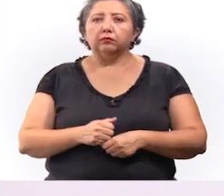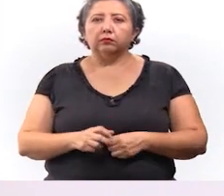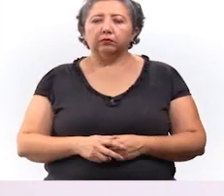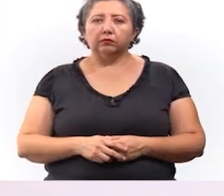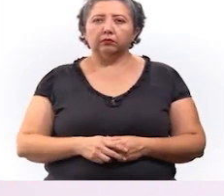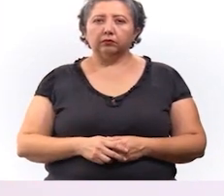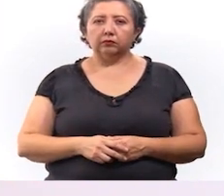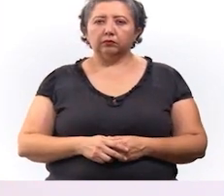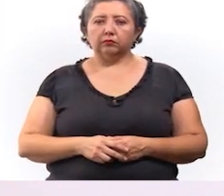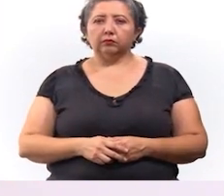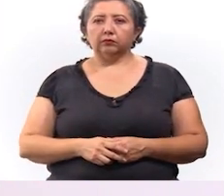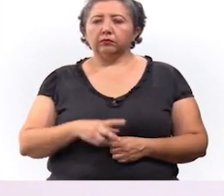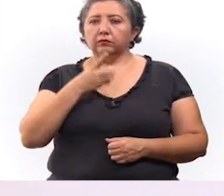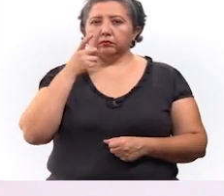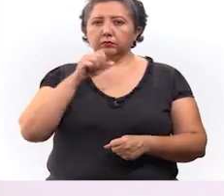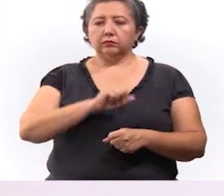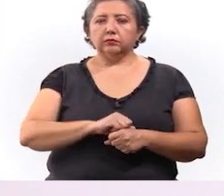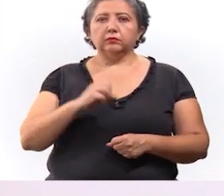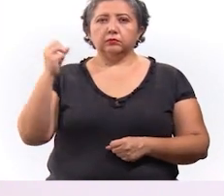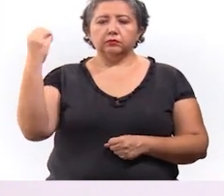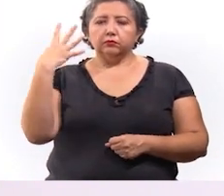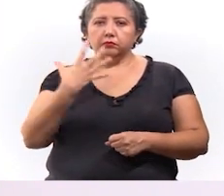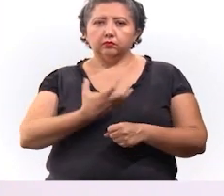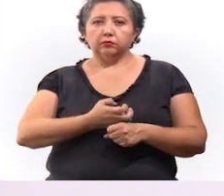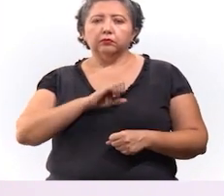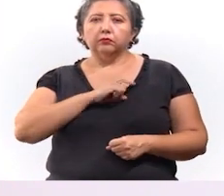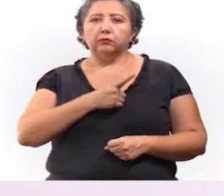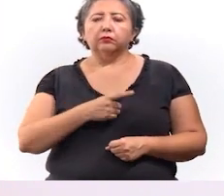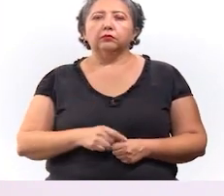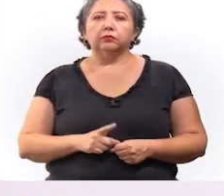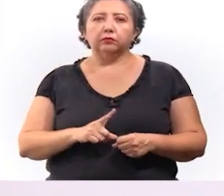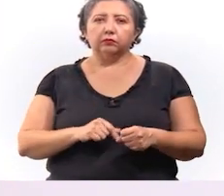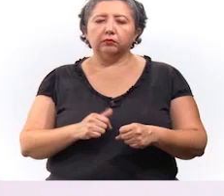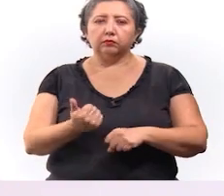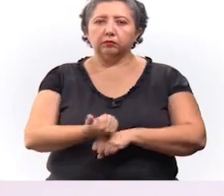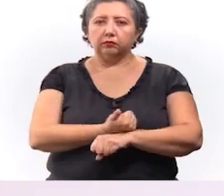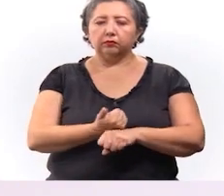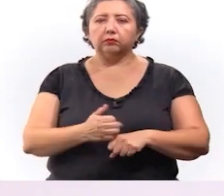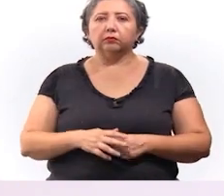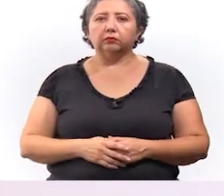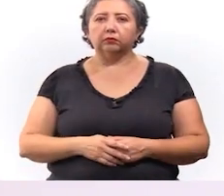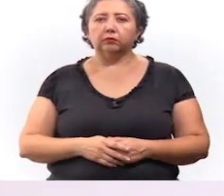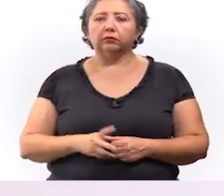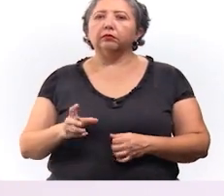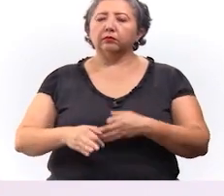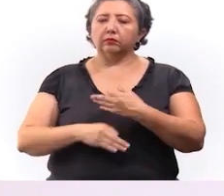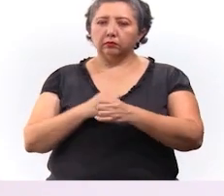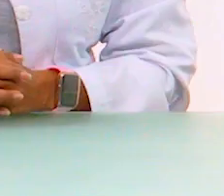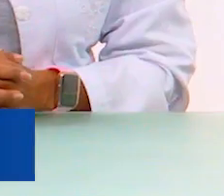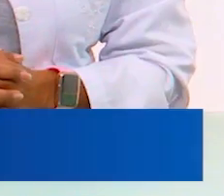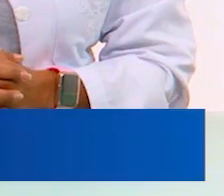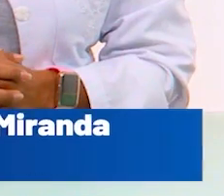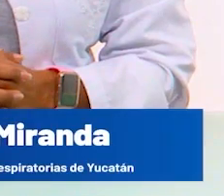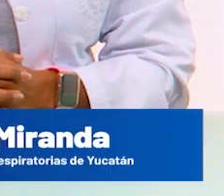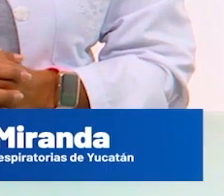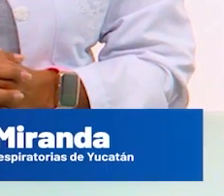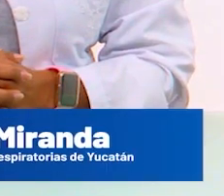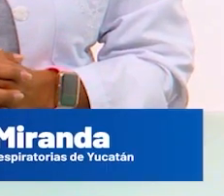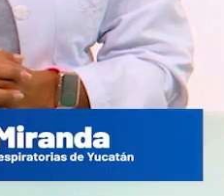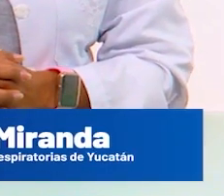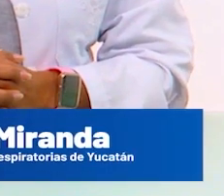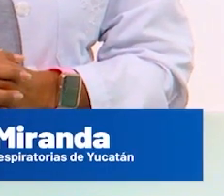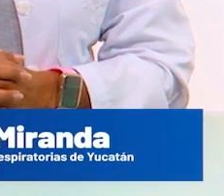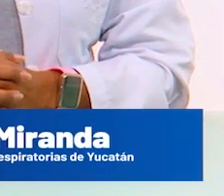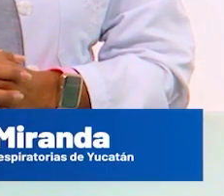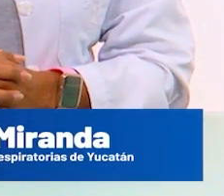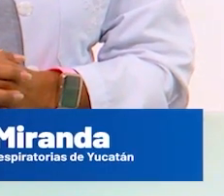años. Los indicadores semanales del semáforo estatal de salud marcan color amarillo. Este es el informe del día de hoy, doctora. Gracias.